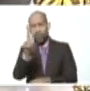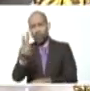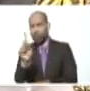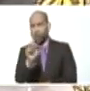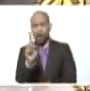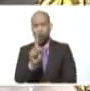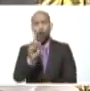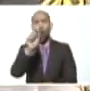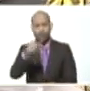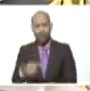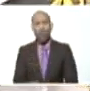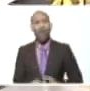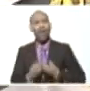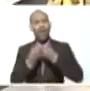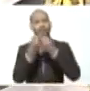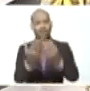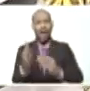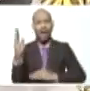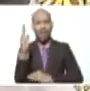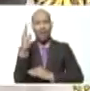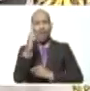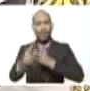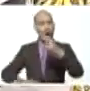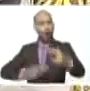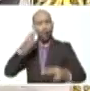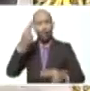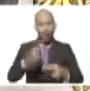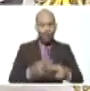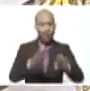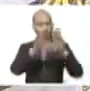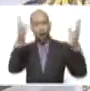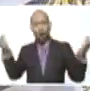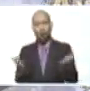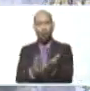se dona a la Iglesia Universal y al mundo entero.